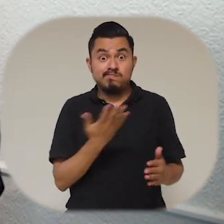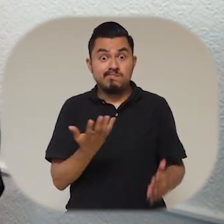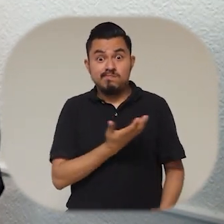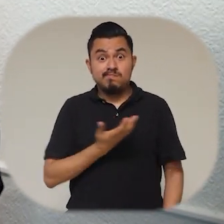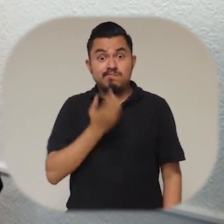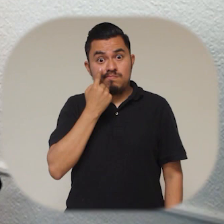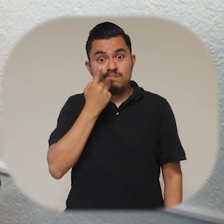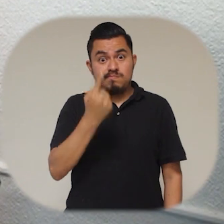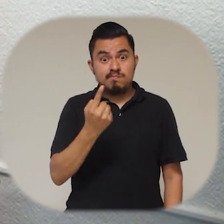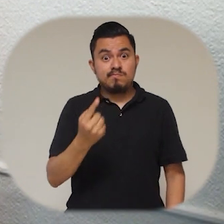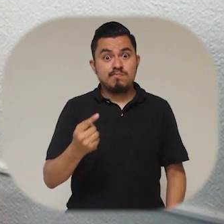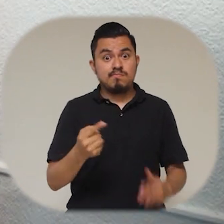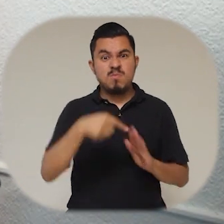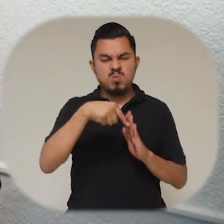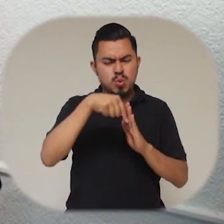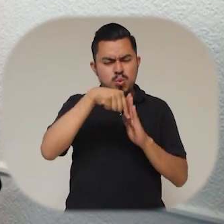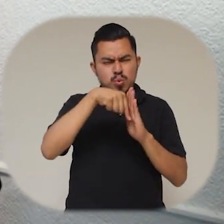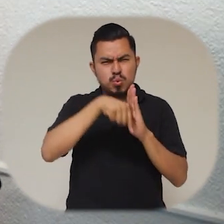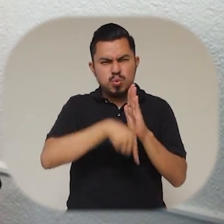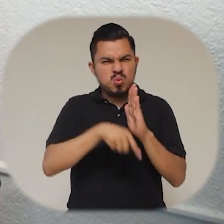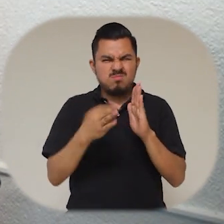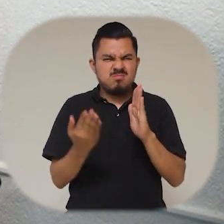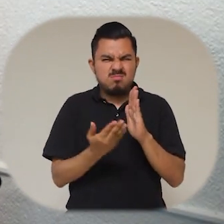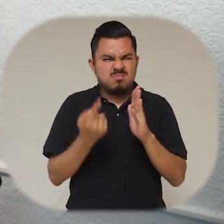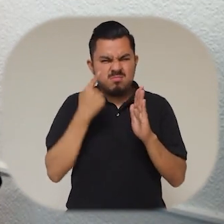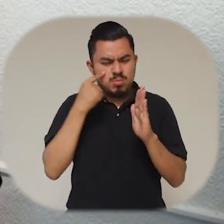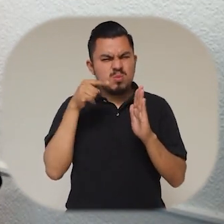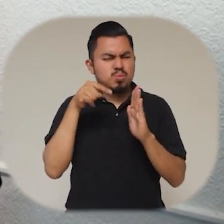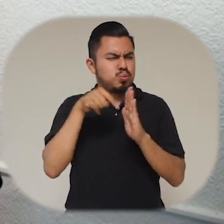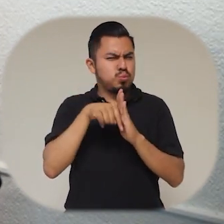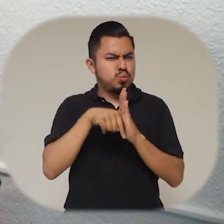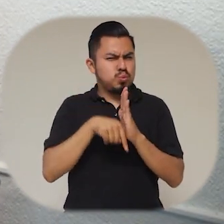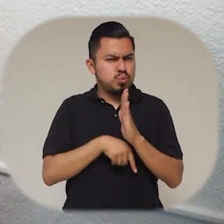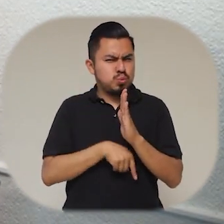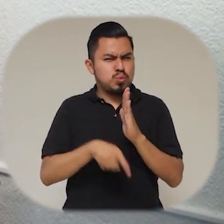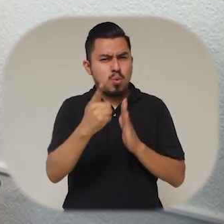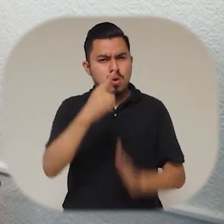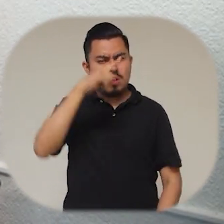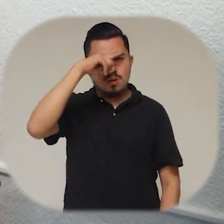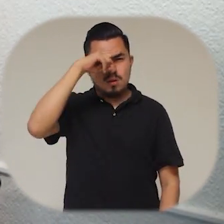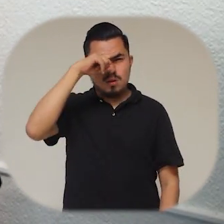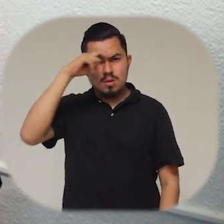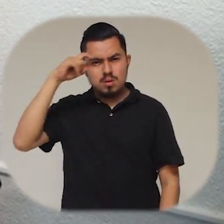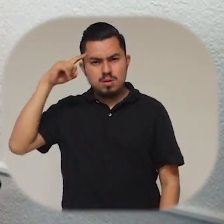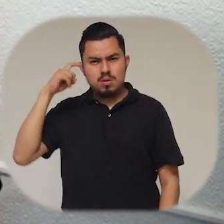específica, era un oficio que era necesario